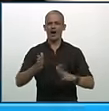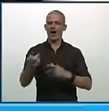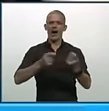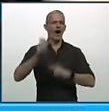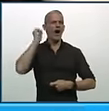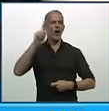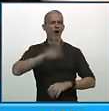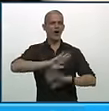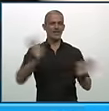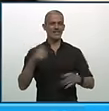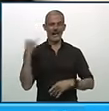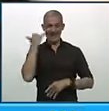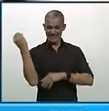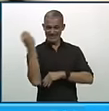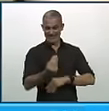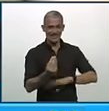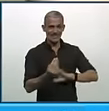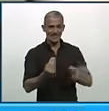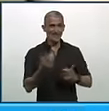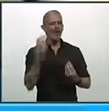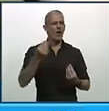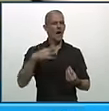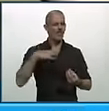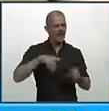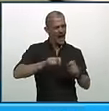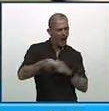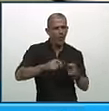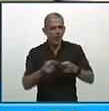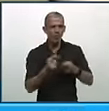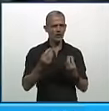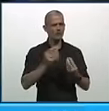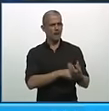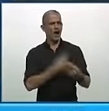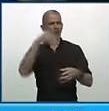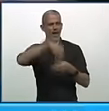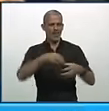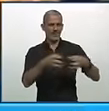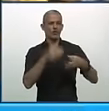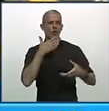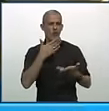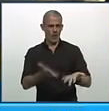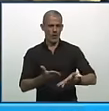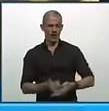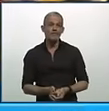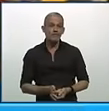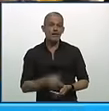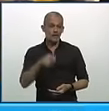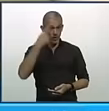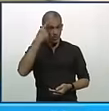el mundo esperábamos. Ahora tratar de arreglar algunos ajustes y quedarnos que es lo que se quiere. Jugador rápido,